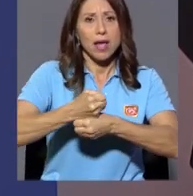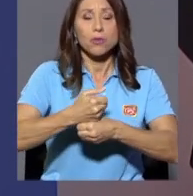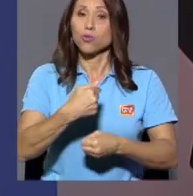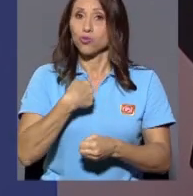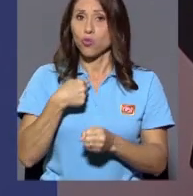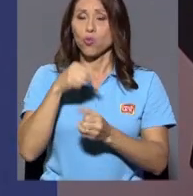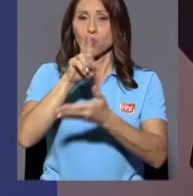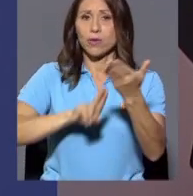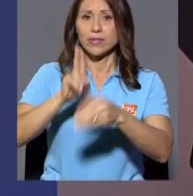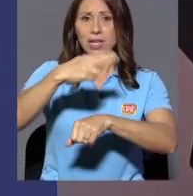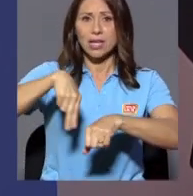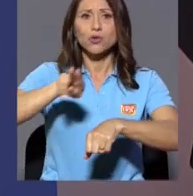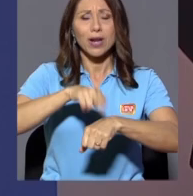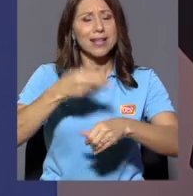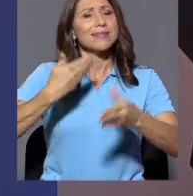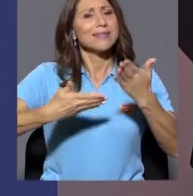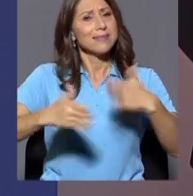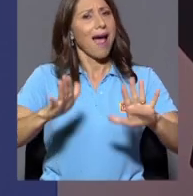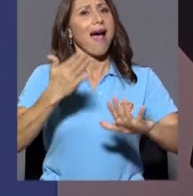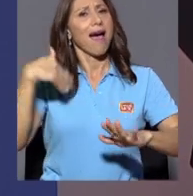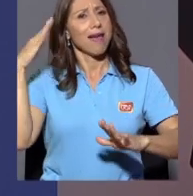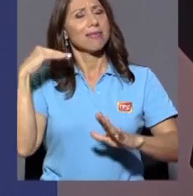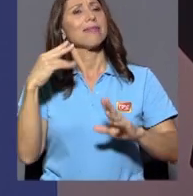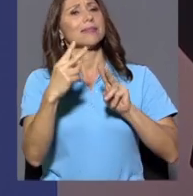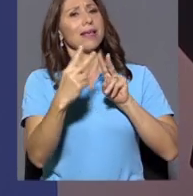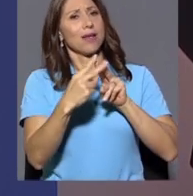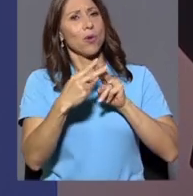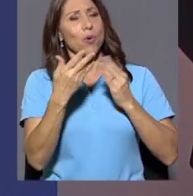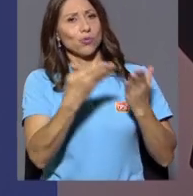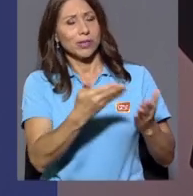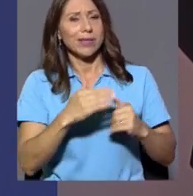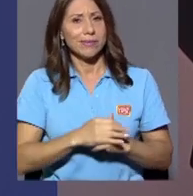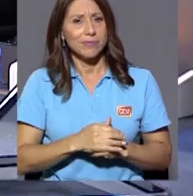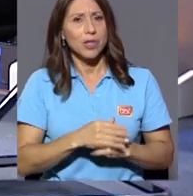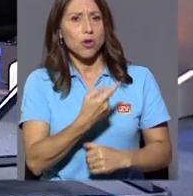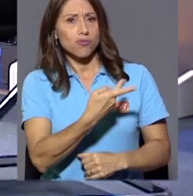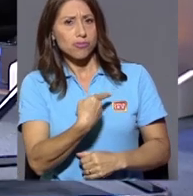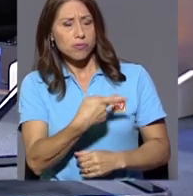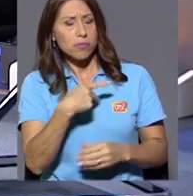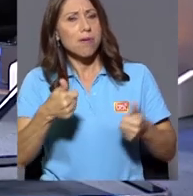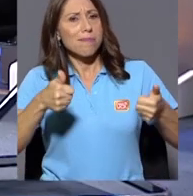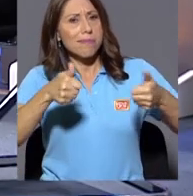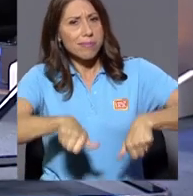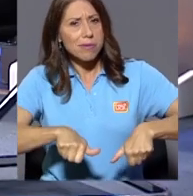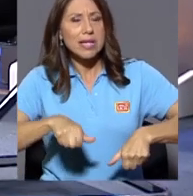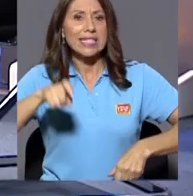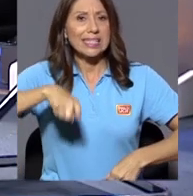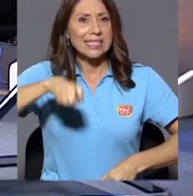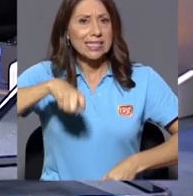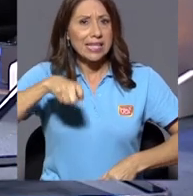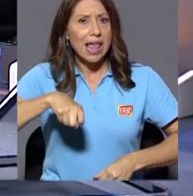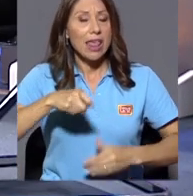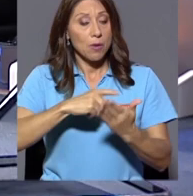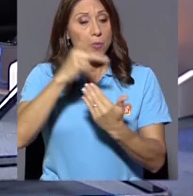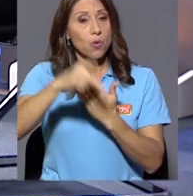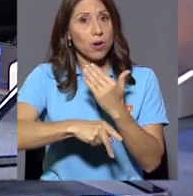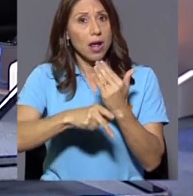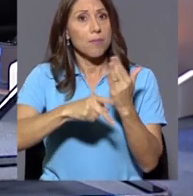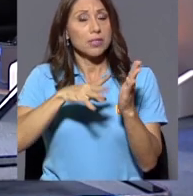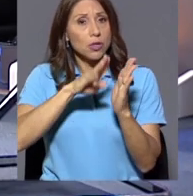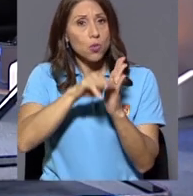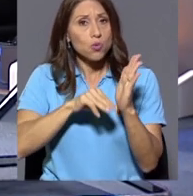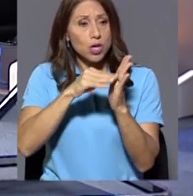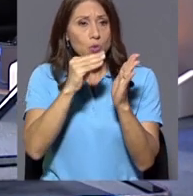de la universidad nacional tu experiencia en conocerle antes a usted donde coincidíamos en la gran necesidad de como ese